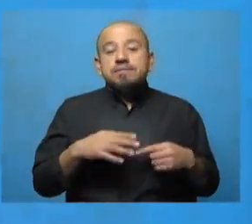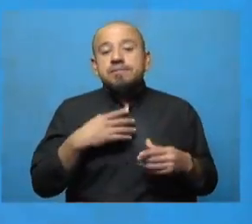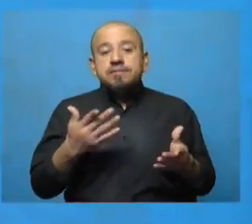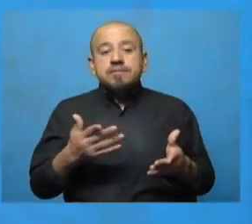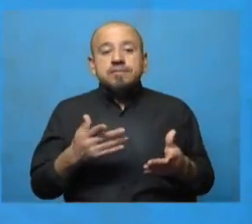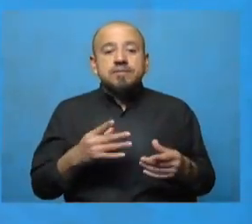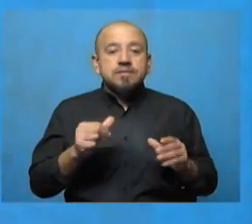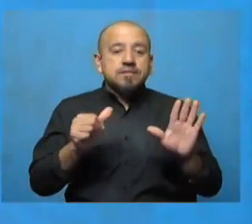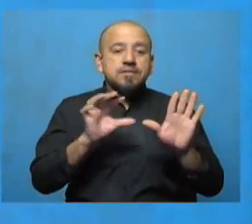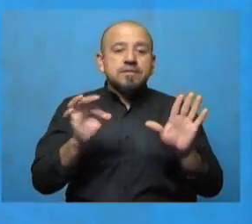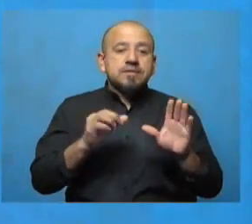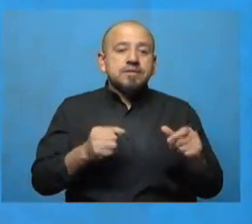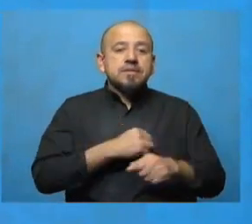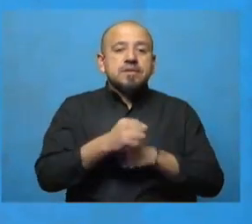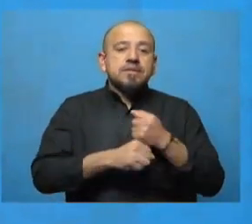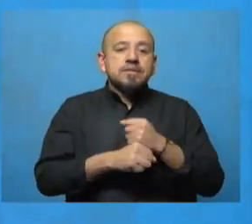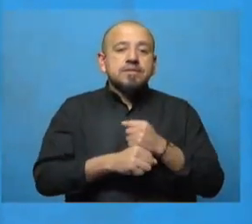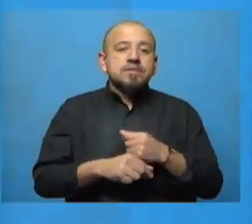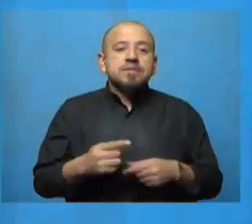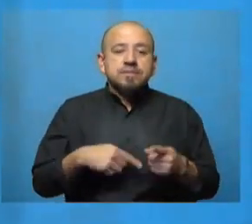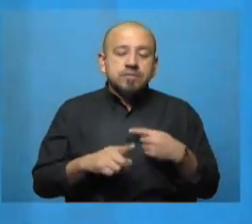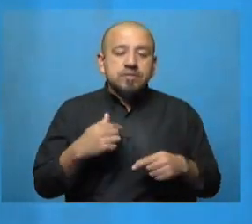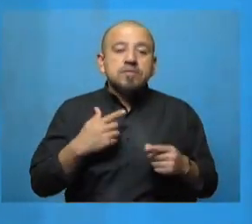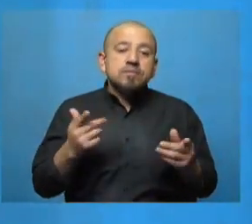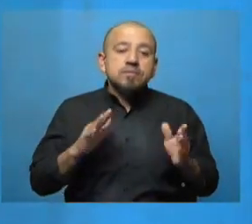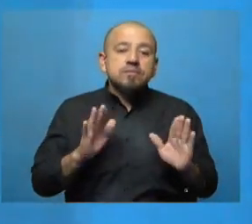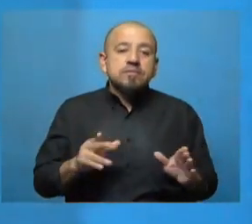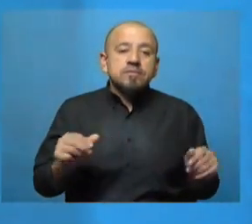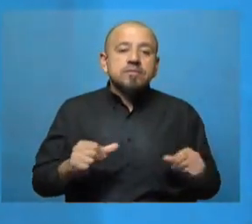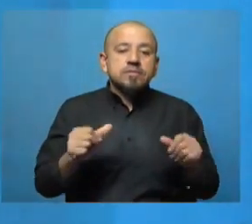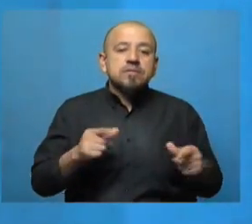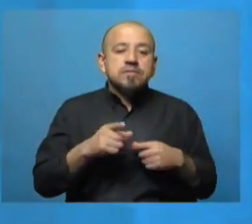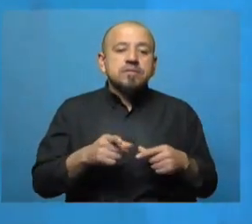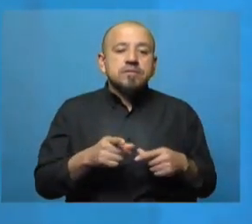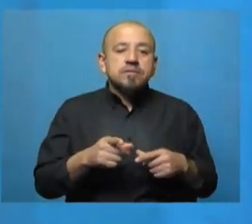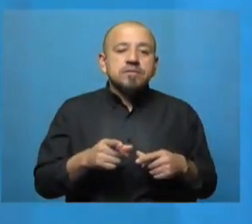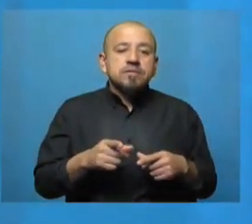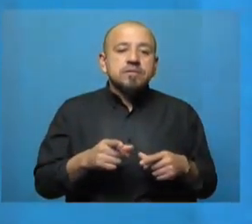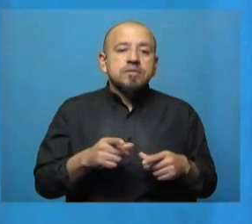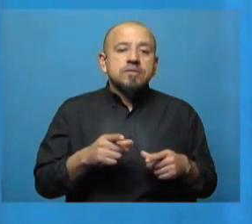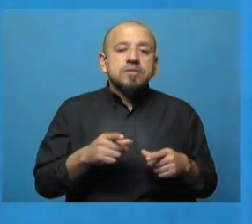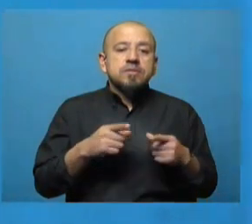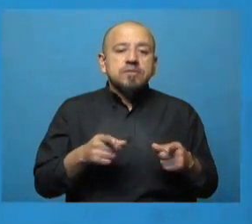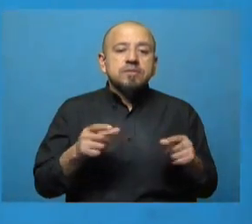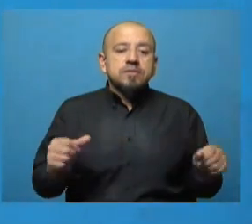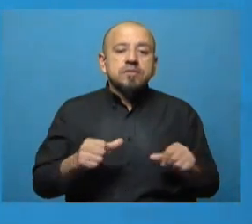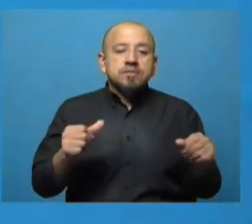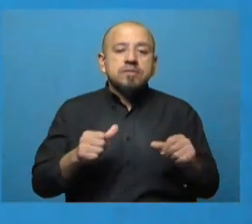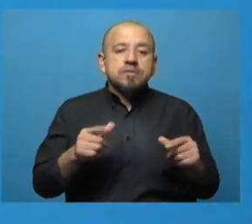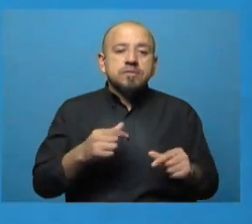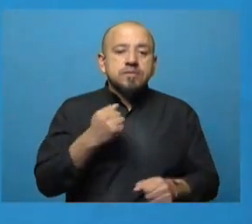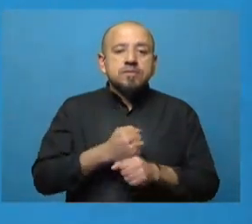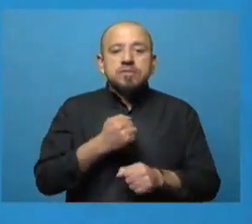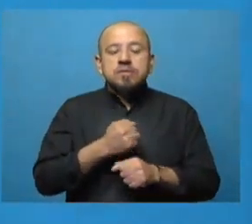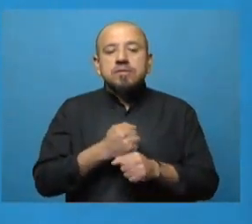más de 60 años pero te has hecho Ahí está es algo que me faltaba hacer y lo hice me dio un